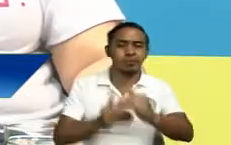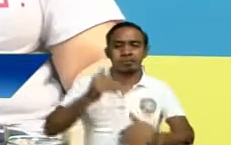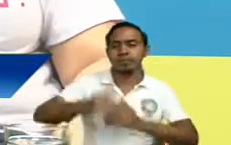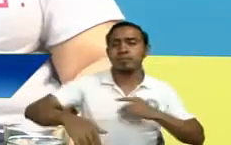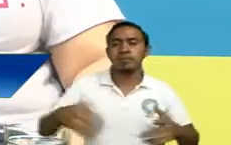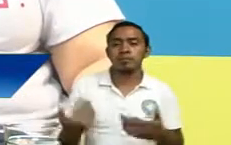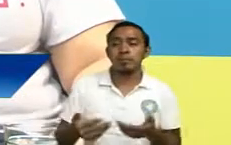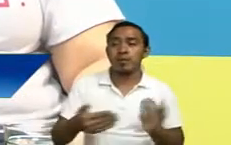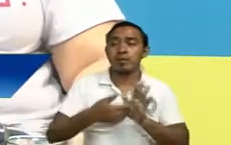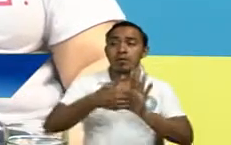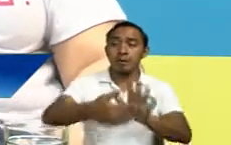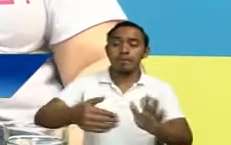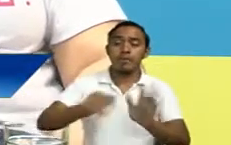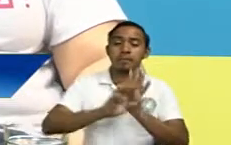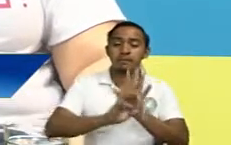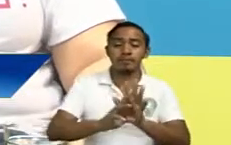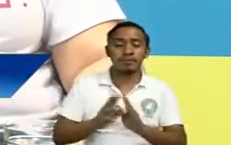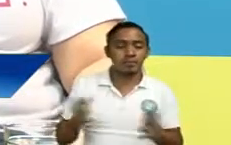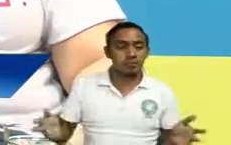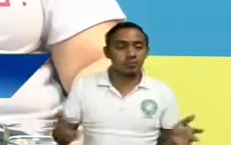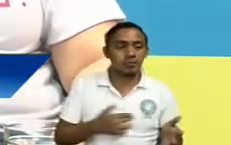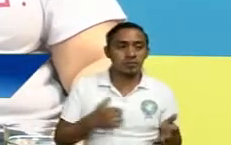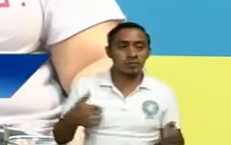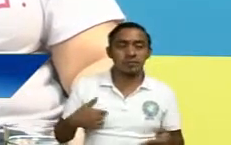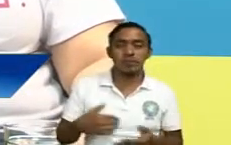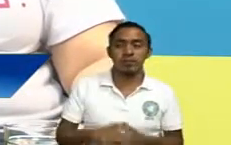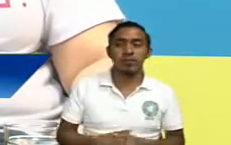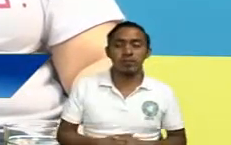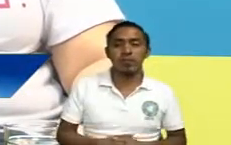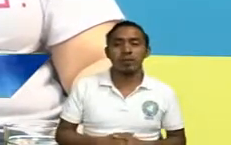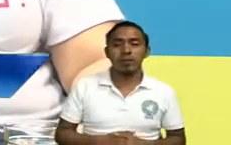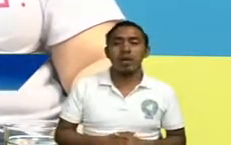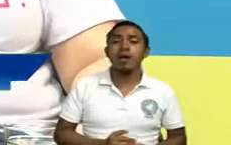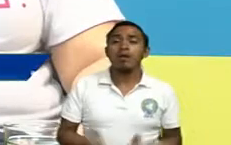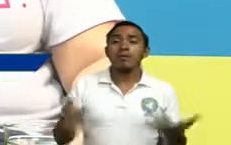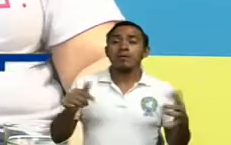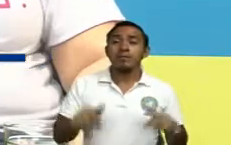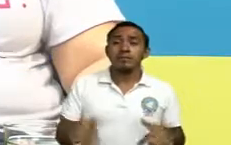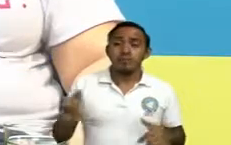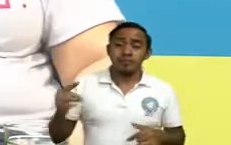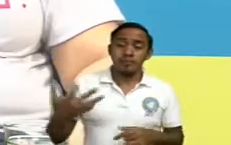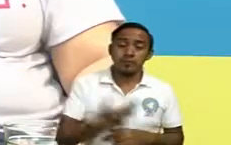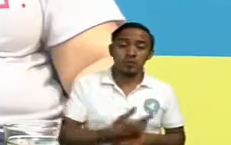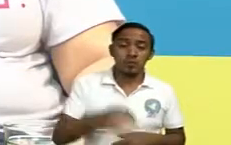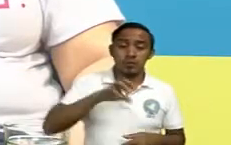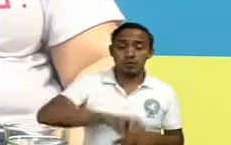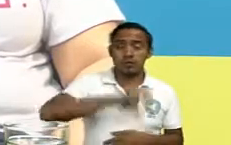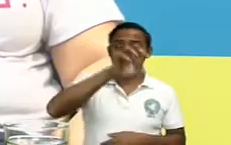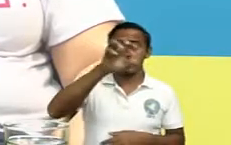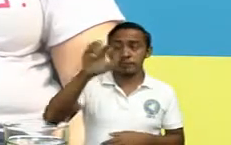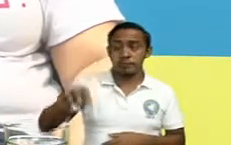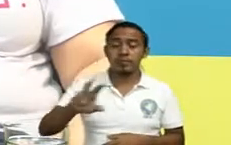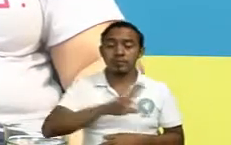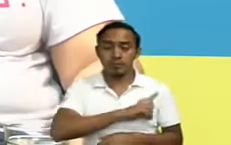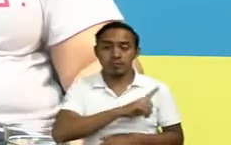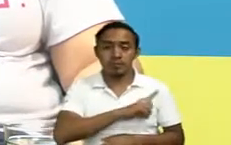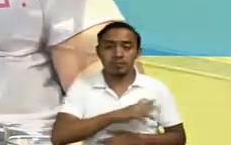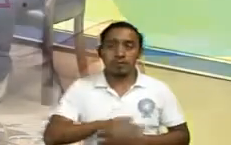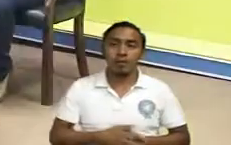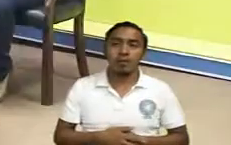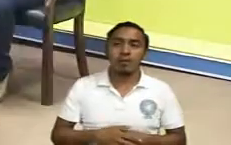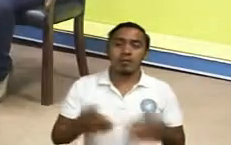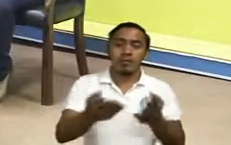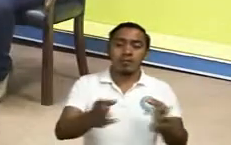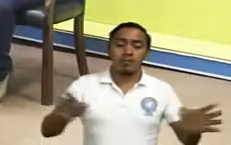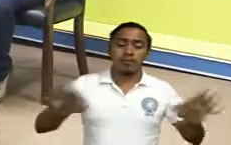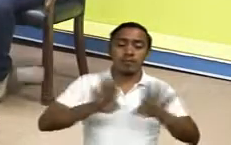dar respuesta. Dentro de ello está la que actualmente en todas las cabeceras departamentales contamos con salas